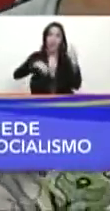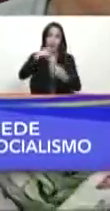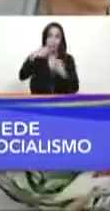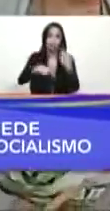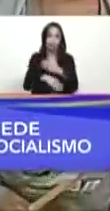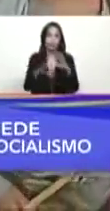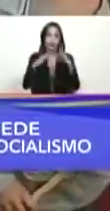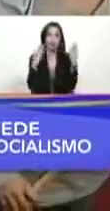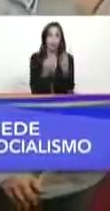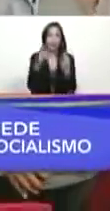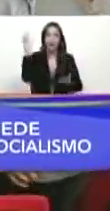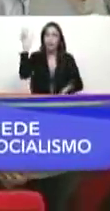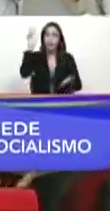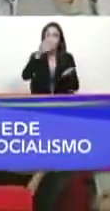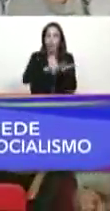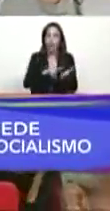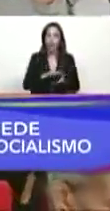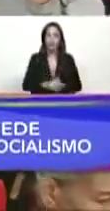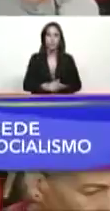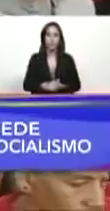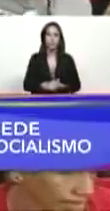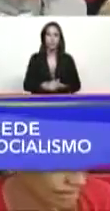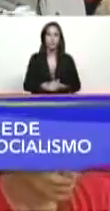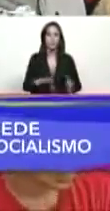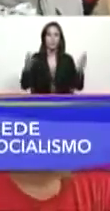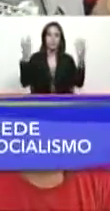vivienda, aprobado,